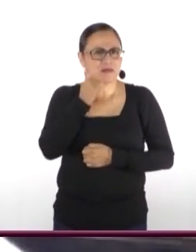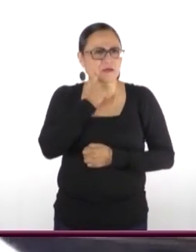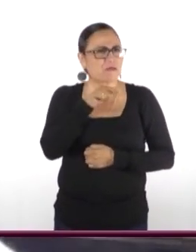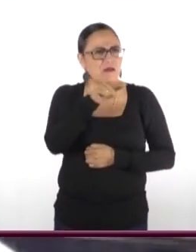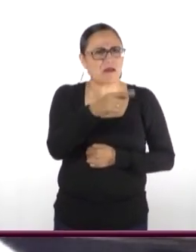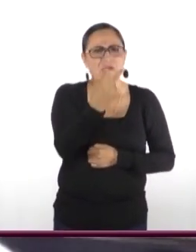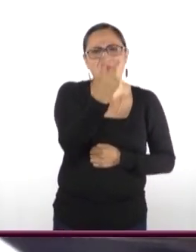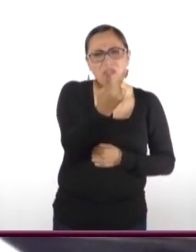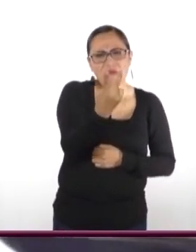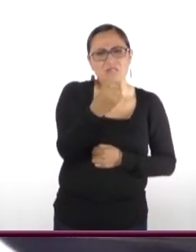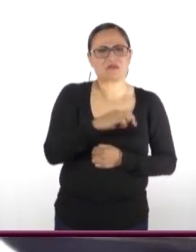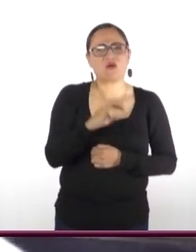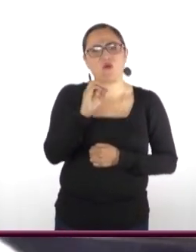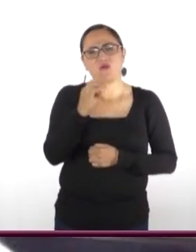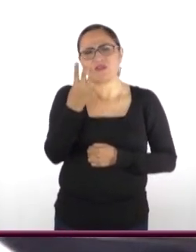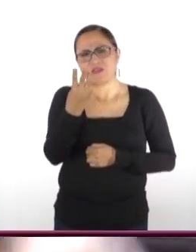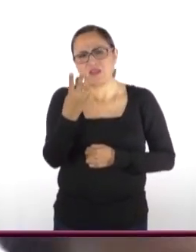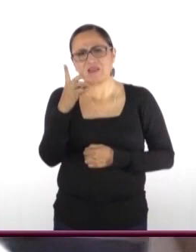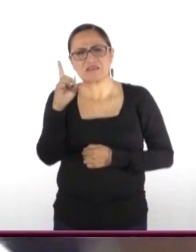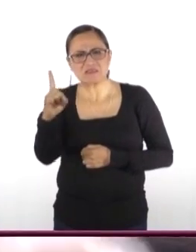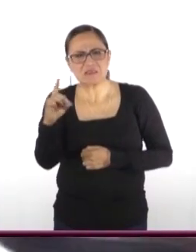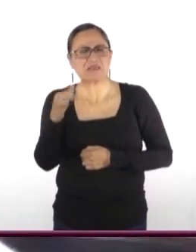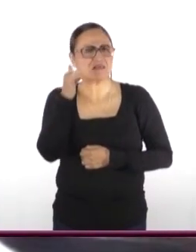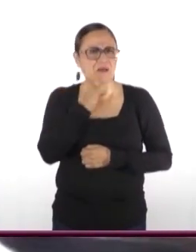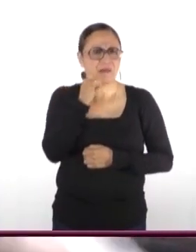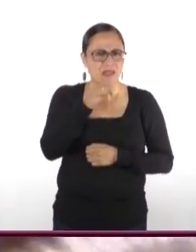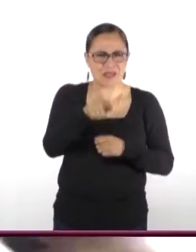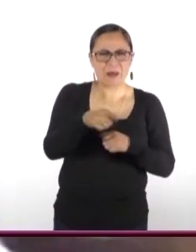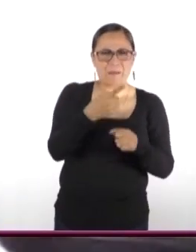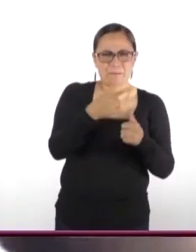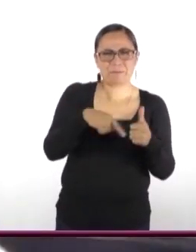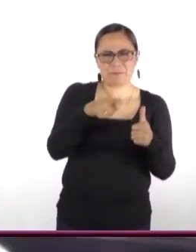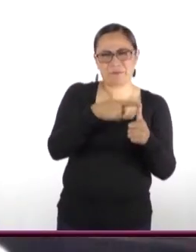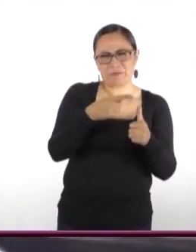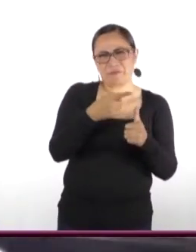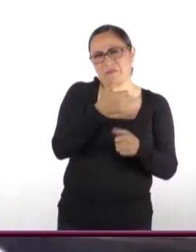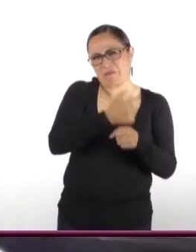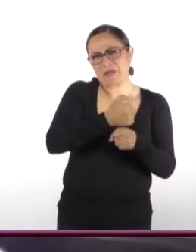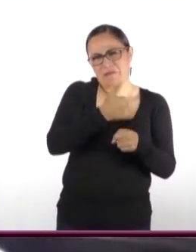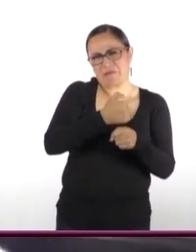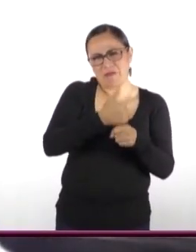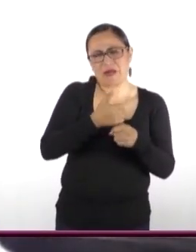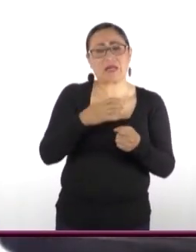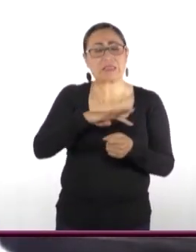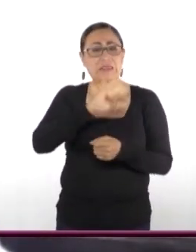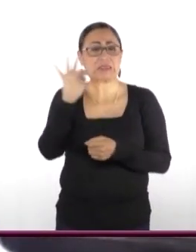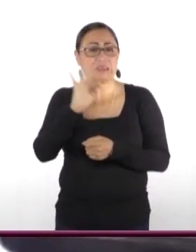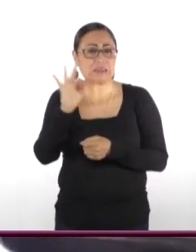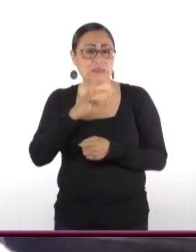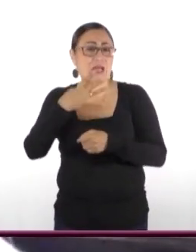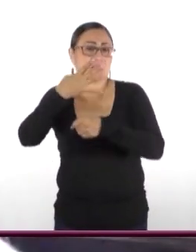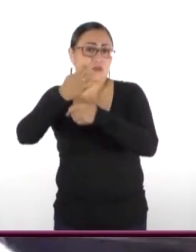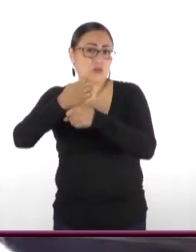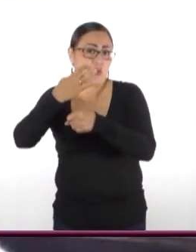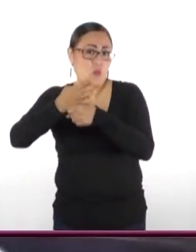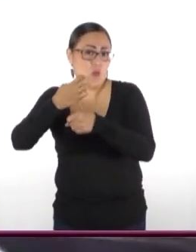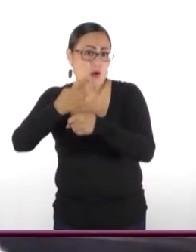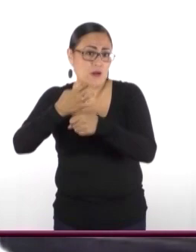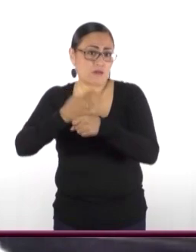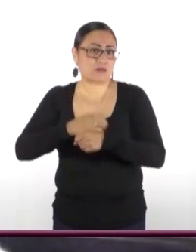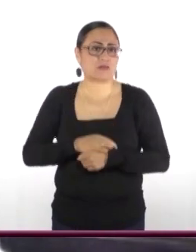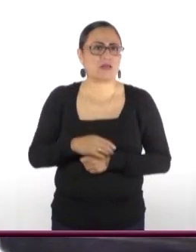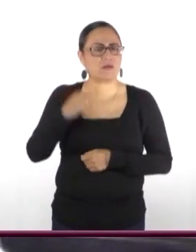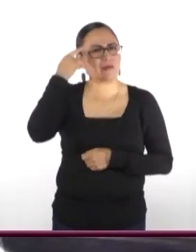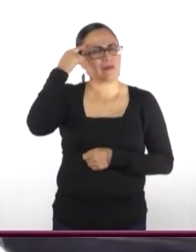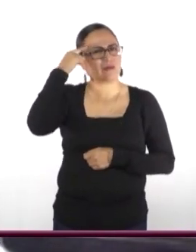siempre estamos acostumbrados a percibir cosas en dimensión 2 o en dimensión 3. Incluso desde primaria estas nociones se nos enseñan. Uno puede pensar en una cuarta dimensión,